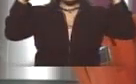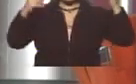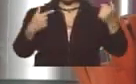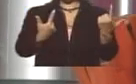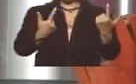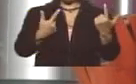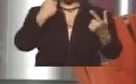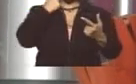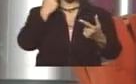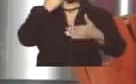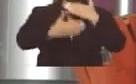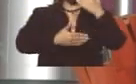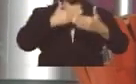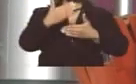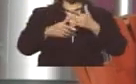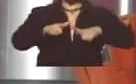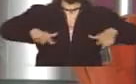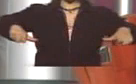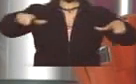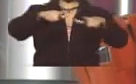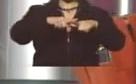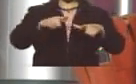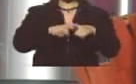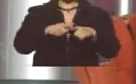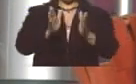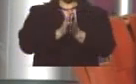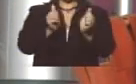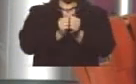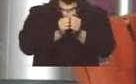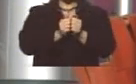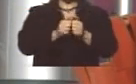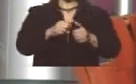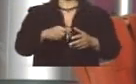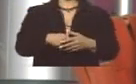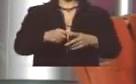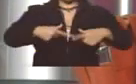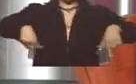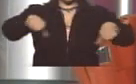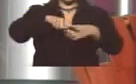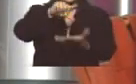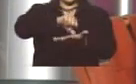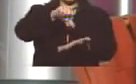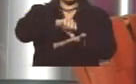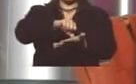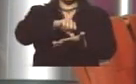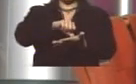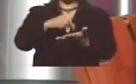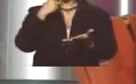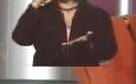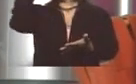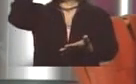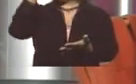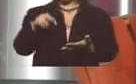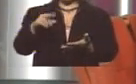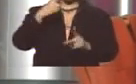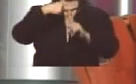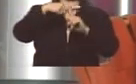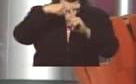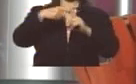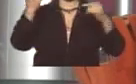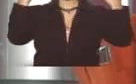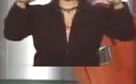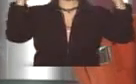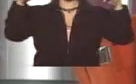también esa costumbre que tenemos en el sector Palotal de Barcelona, la tierra que me vio nacer, cuando se hacen todos los